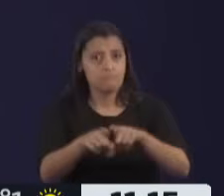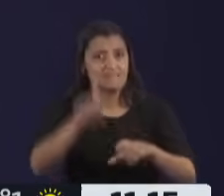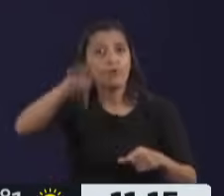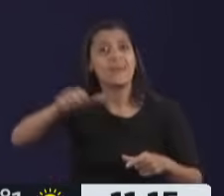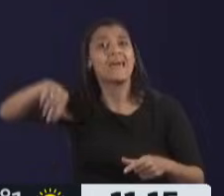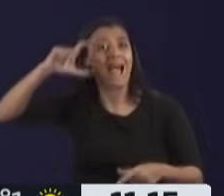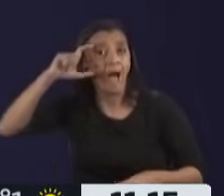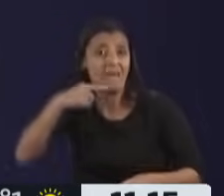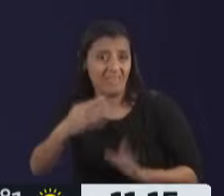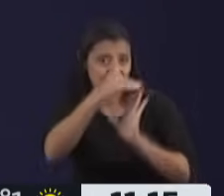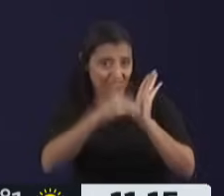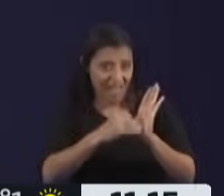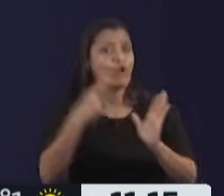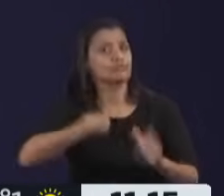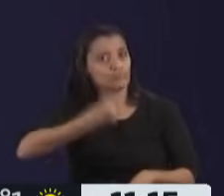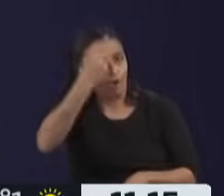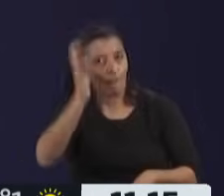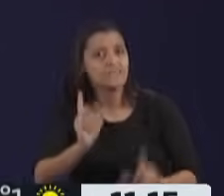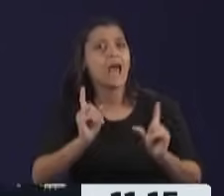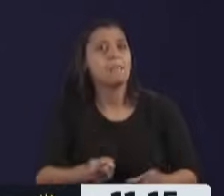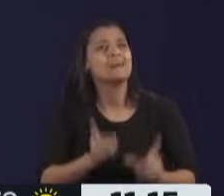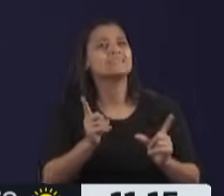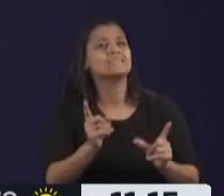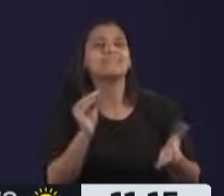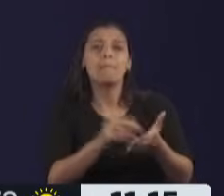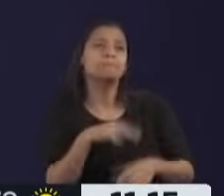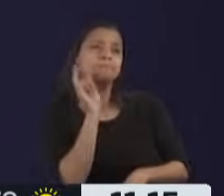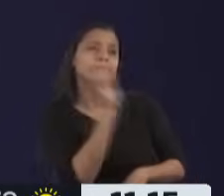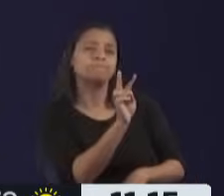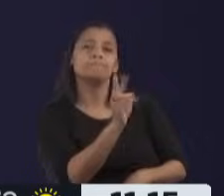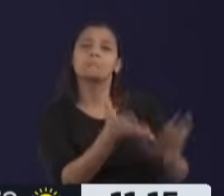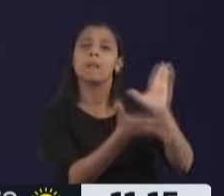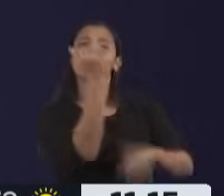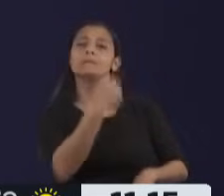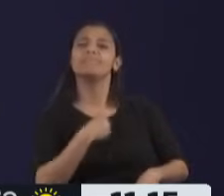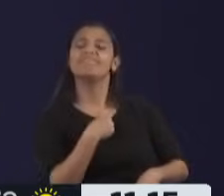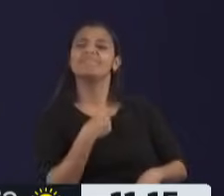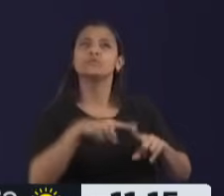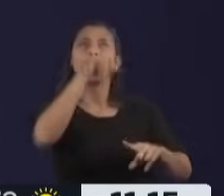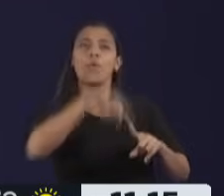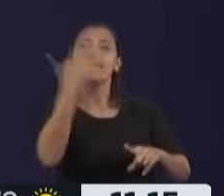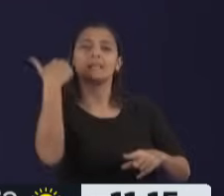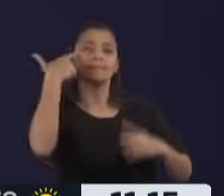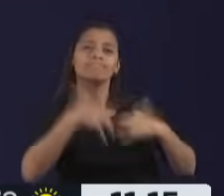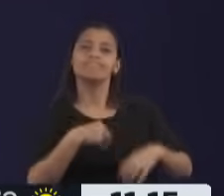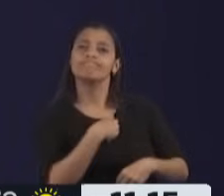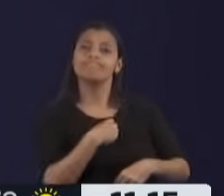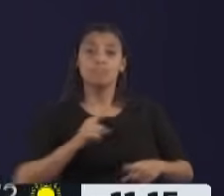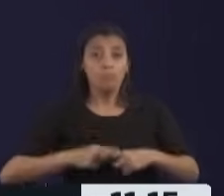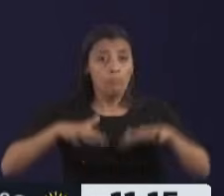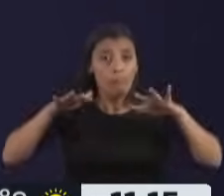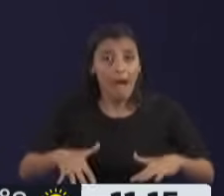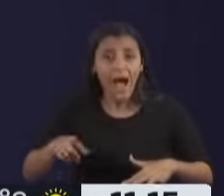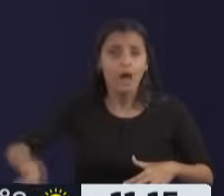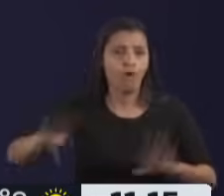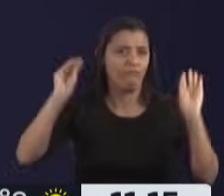CAME, y por la sensación que uno tuvo y por lo que uno fue observando durante el día, el paro fue un